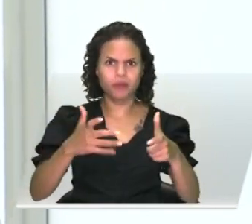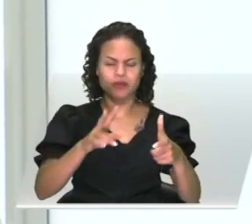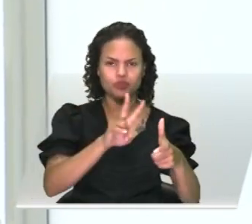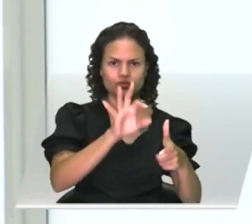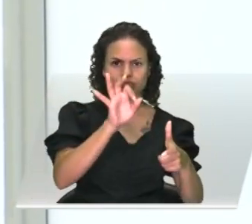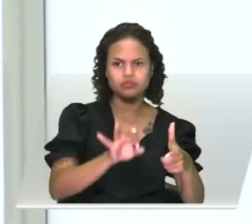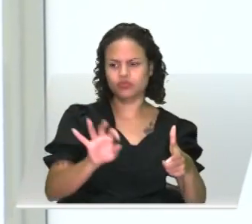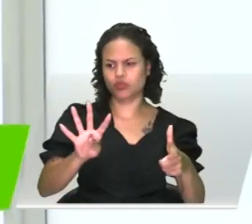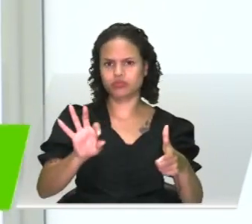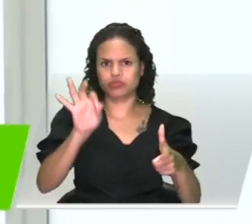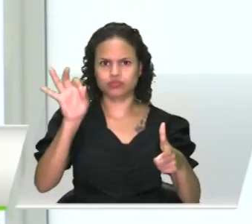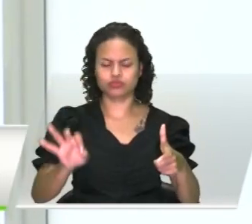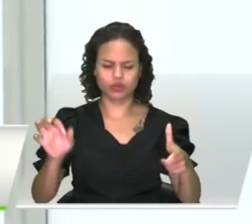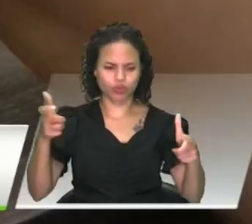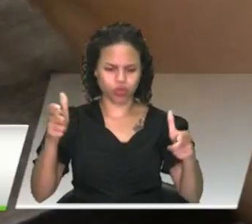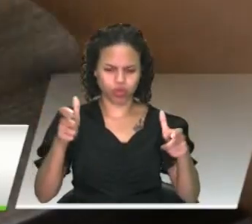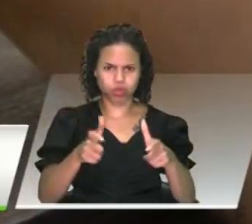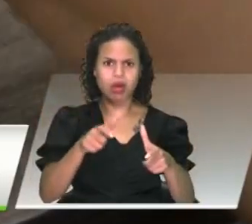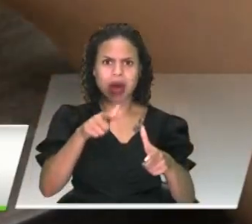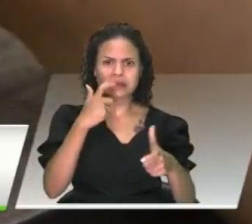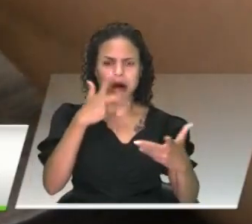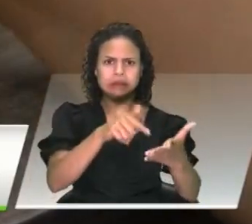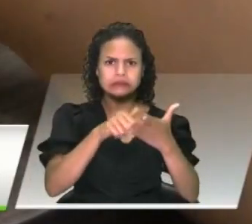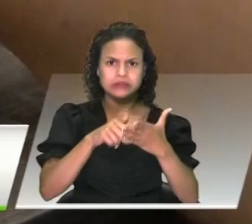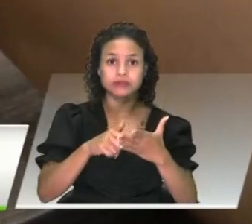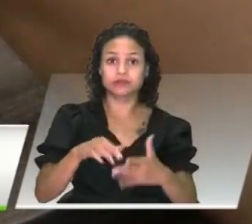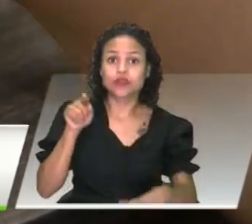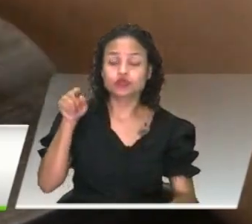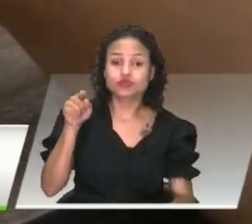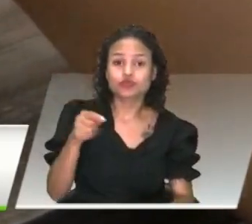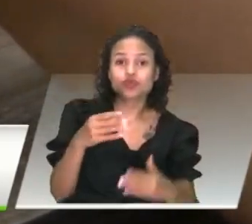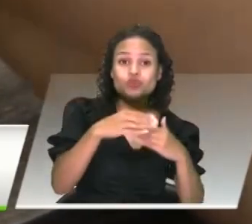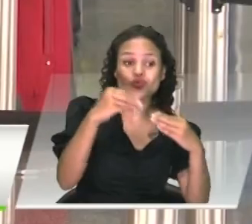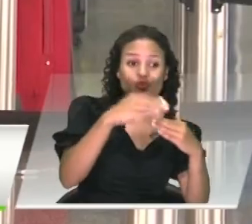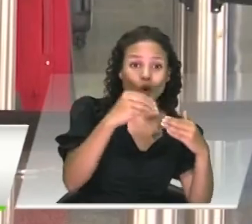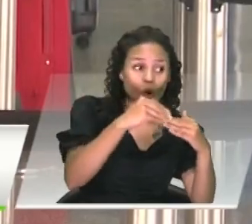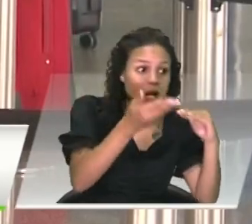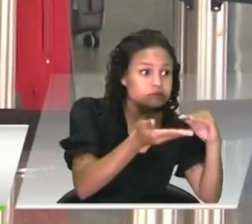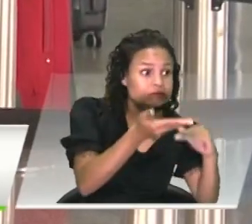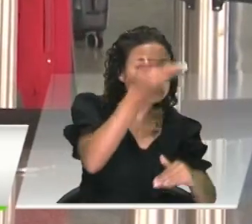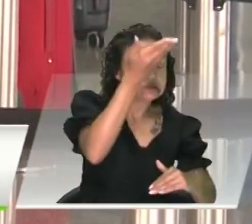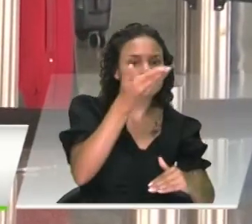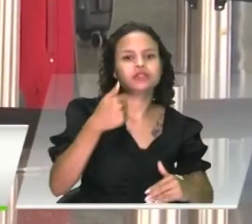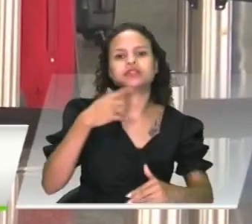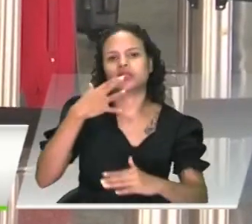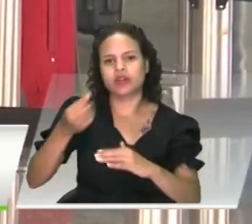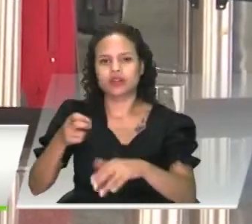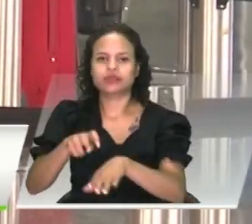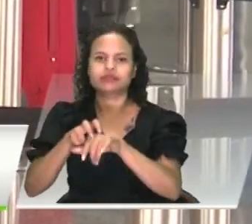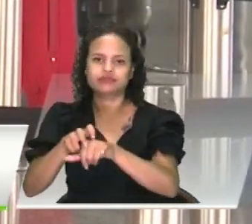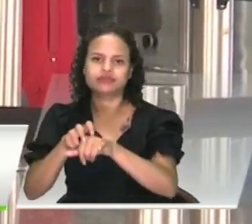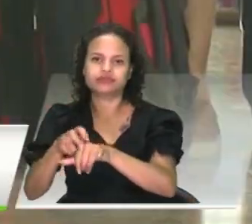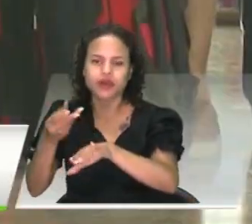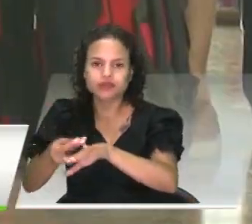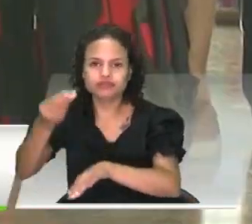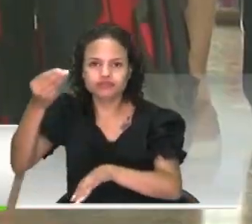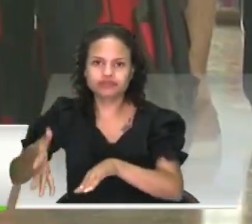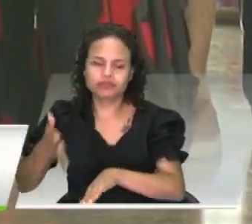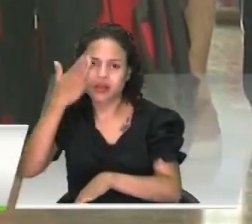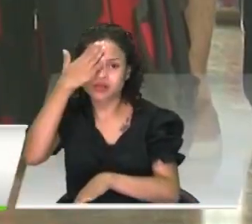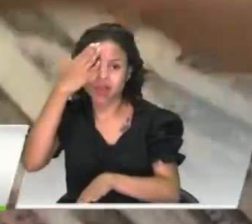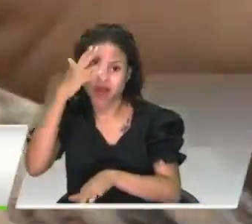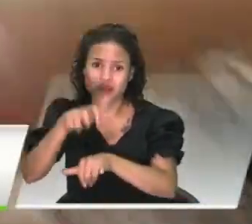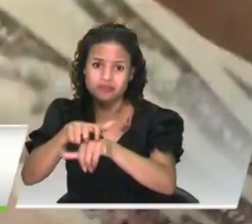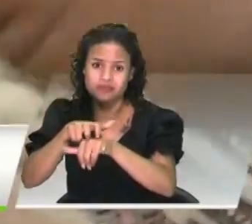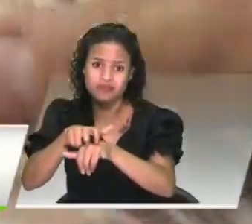ha sido muy evidente el alza en la cotización del dólar afecta al sector recordemos que los costos de las aerolíneas generalmente